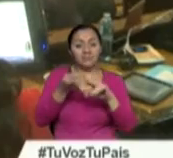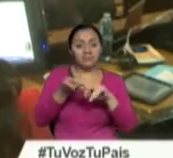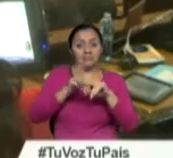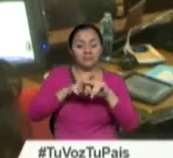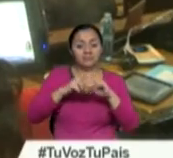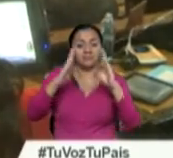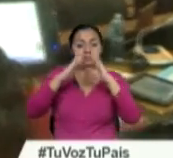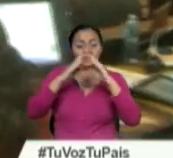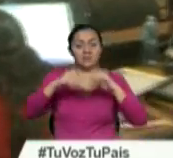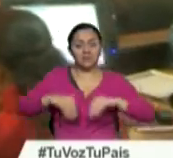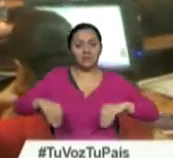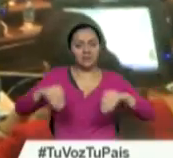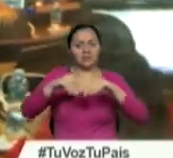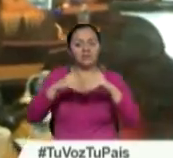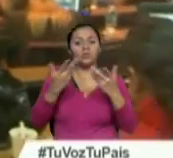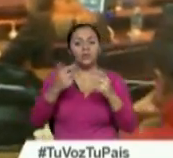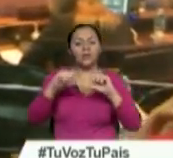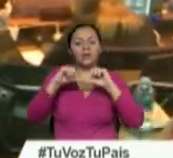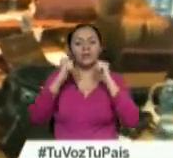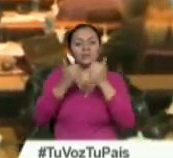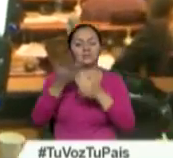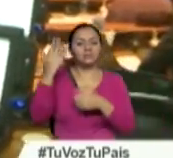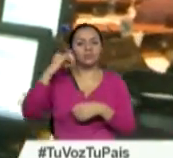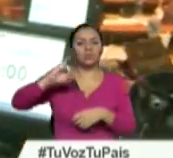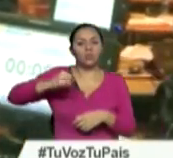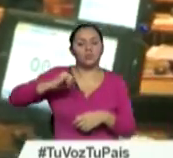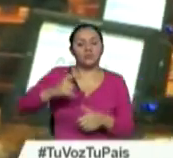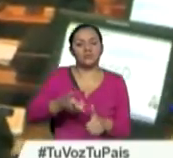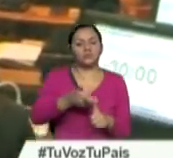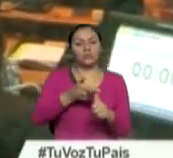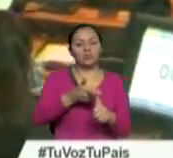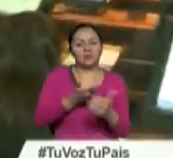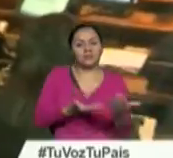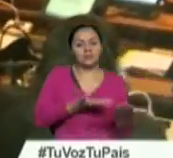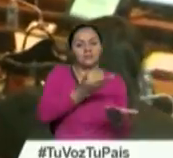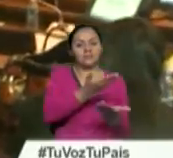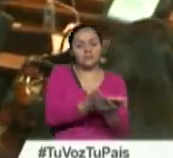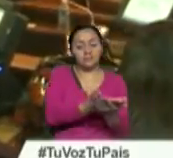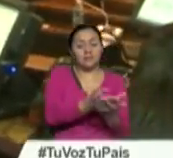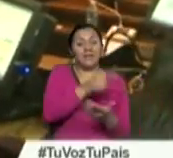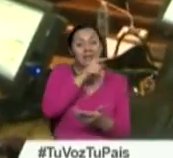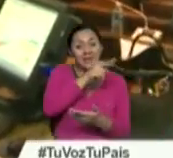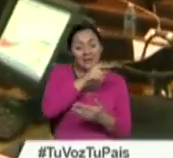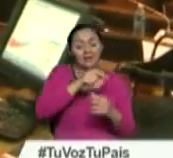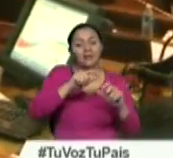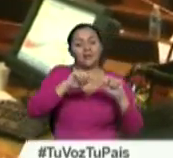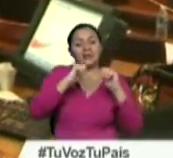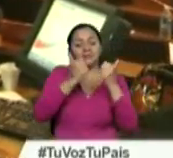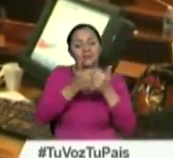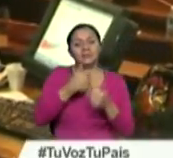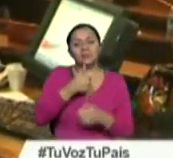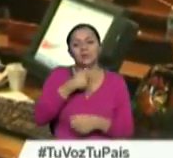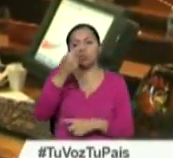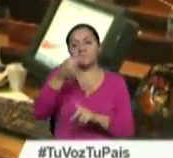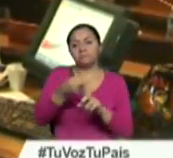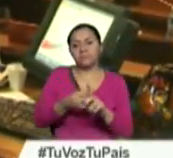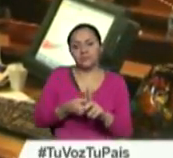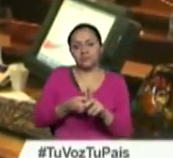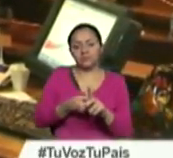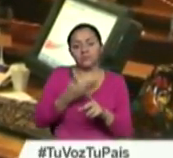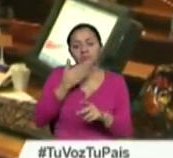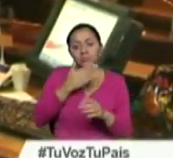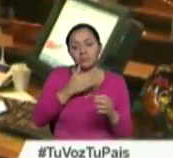las tierras llegó a la Asamblea el pasado jueves con carácter económico urgente, por lo que el Legislativo tiene 30 días para